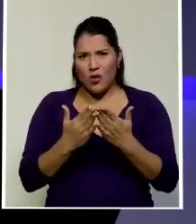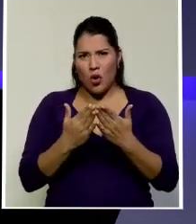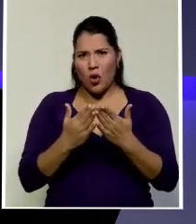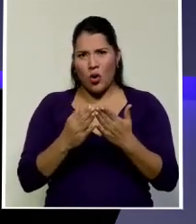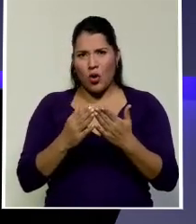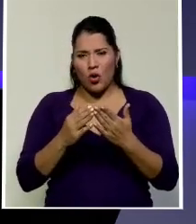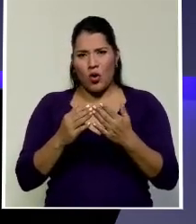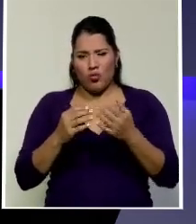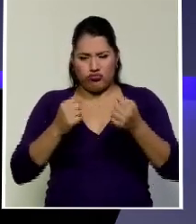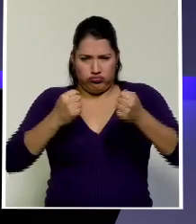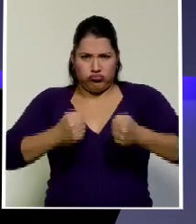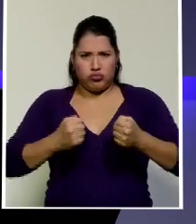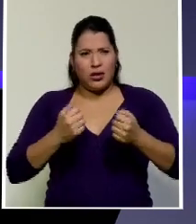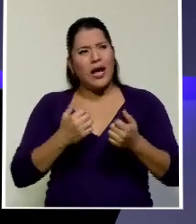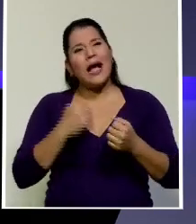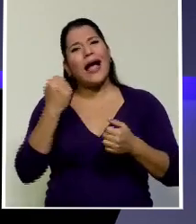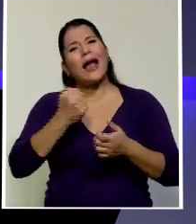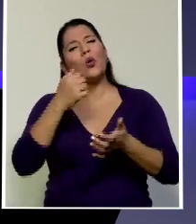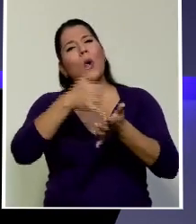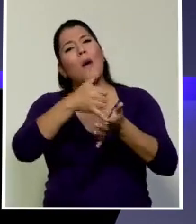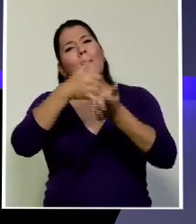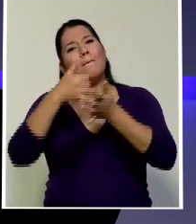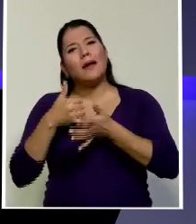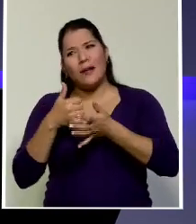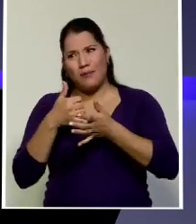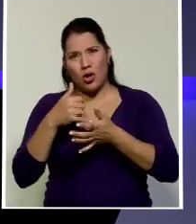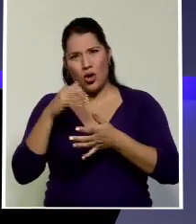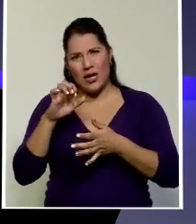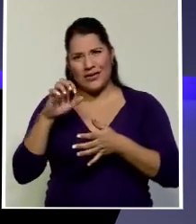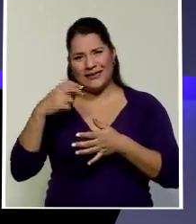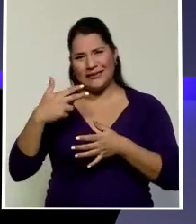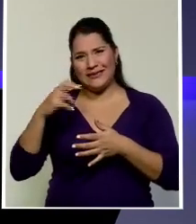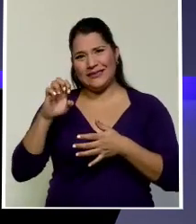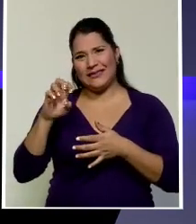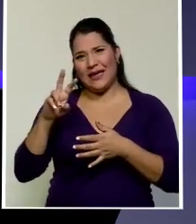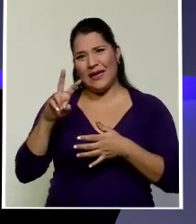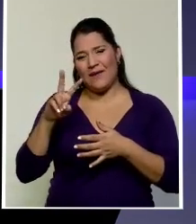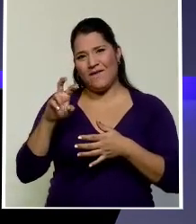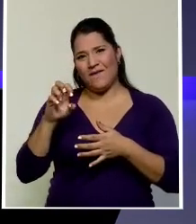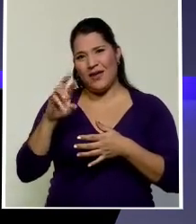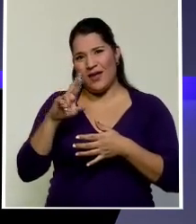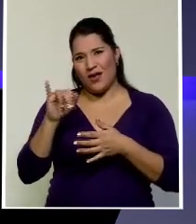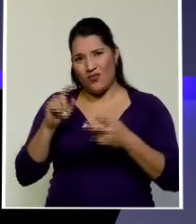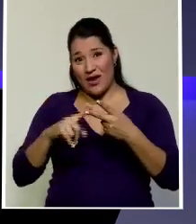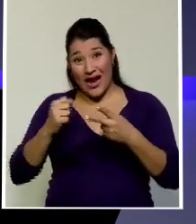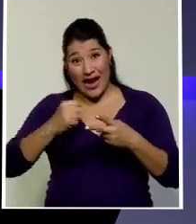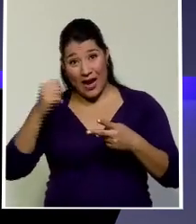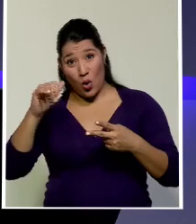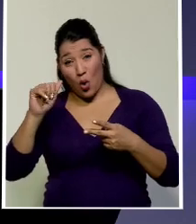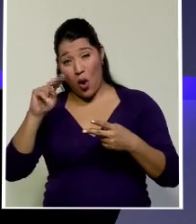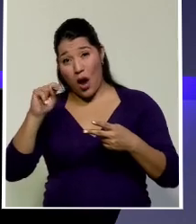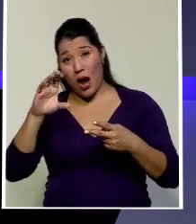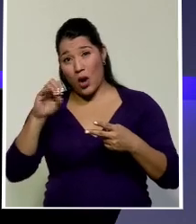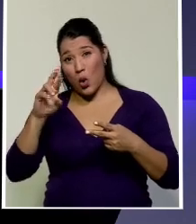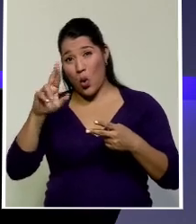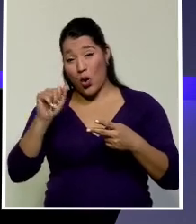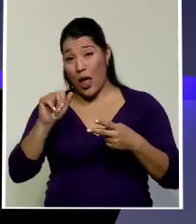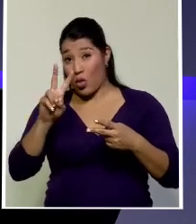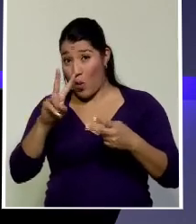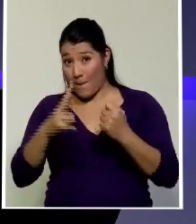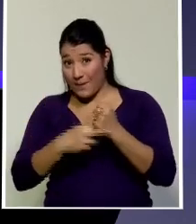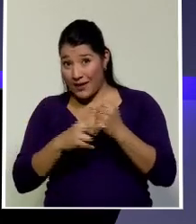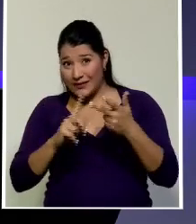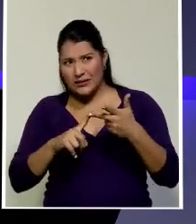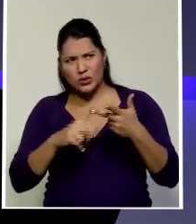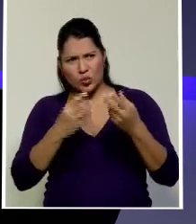Premio Nacional Aquileo Echeverría, has ganado el Áncora en 2 ocasiones, te han publicado bastante.